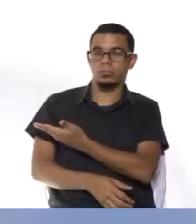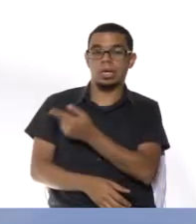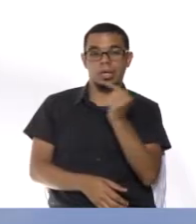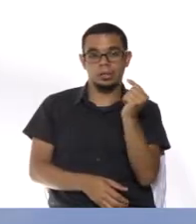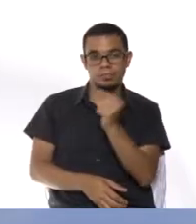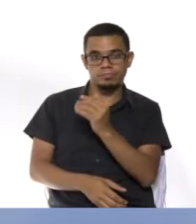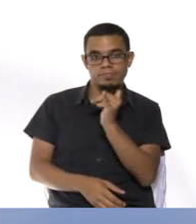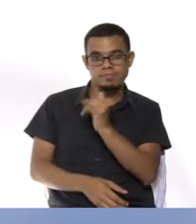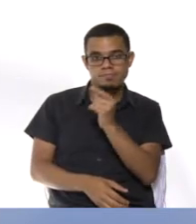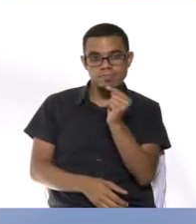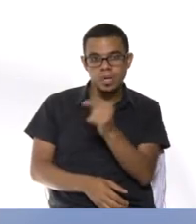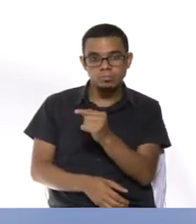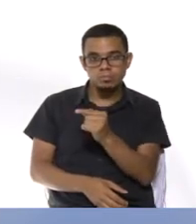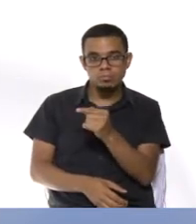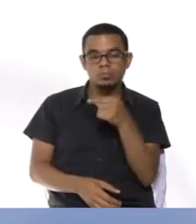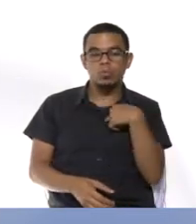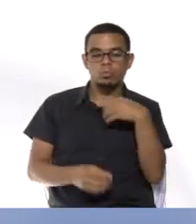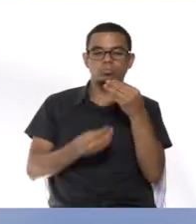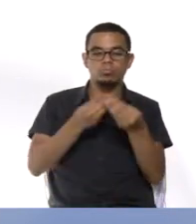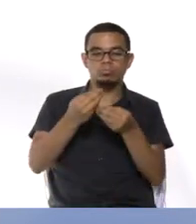específico, ¿verdad?